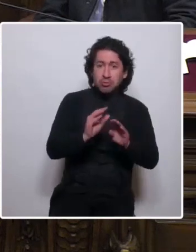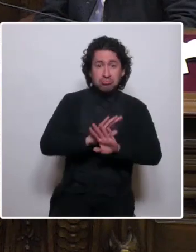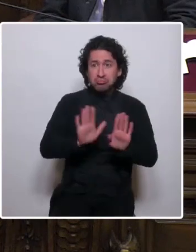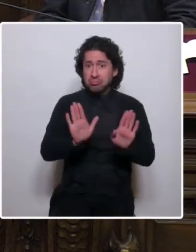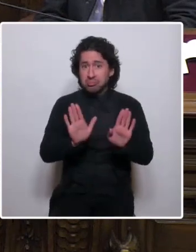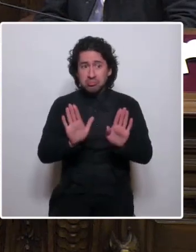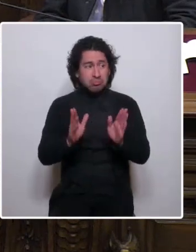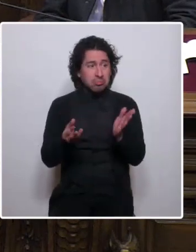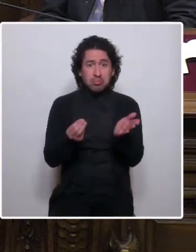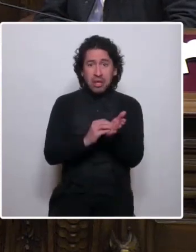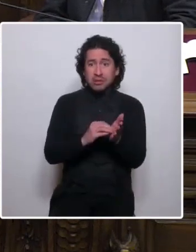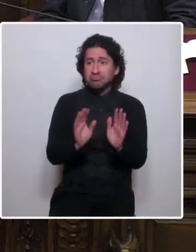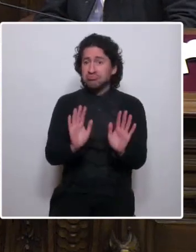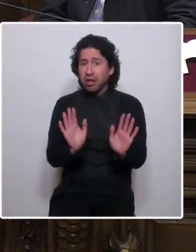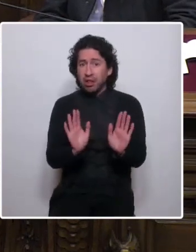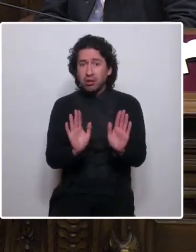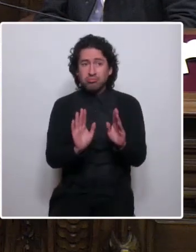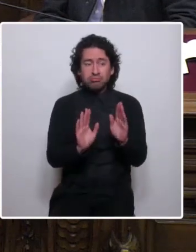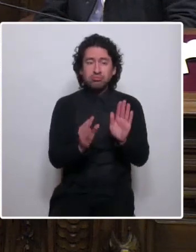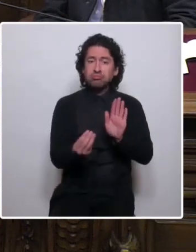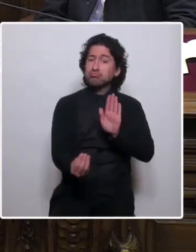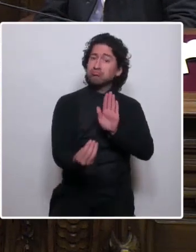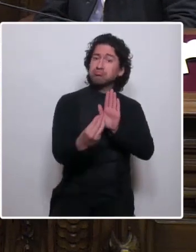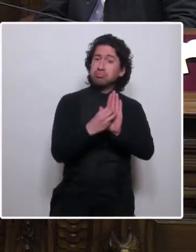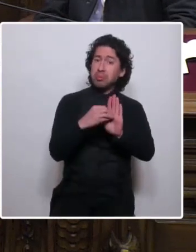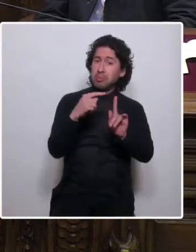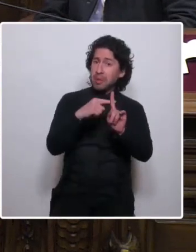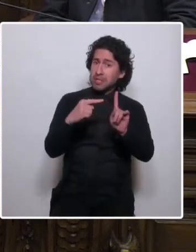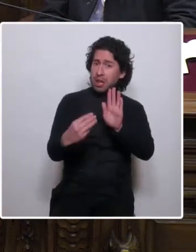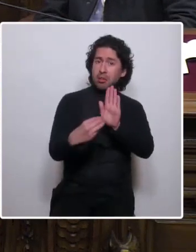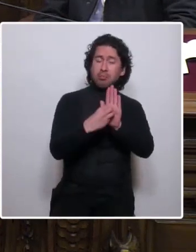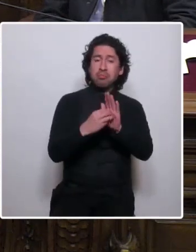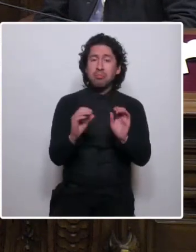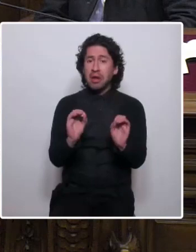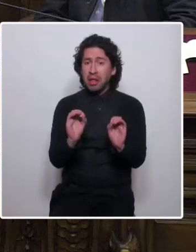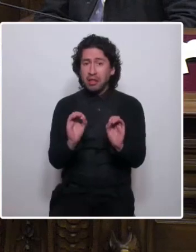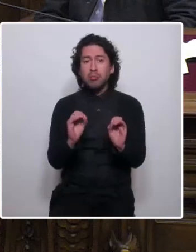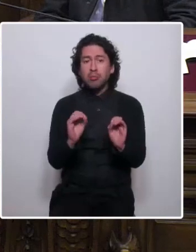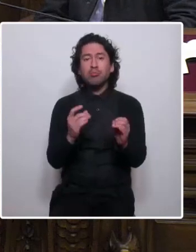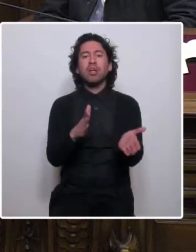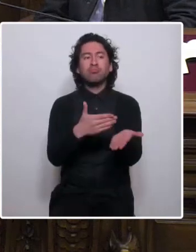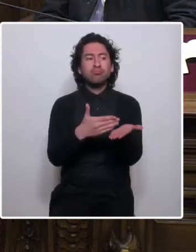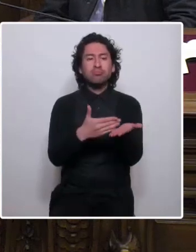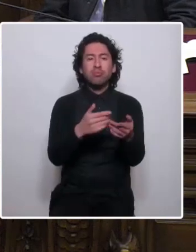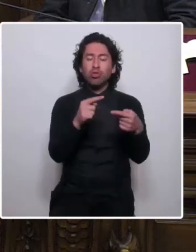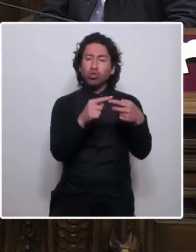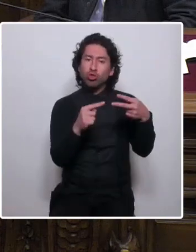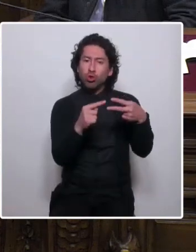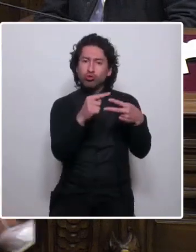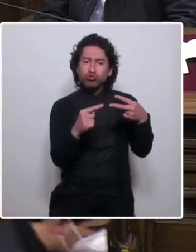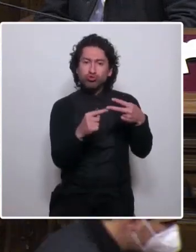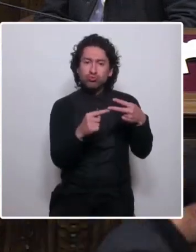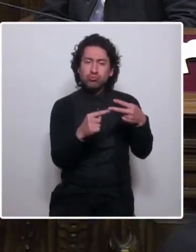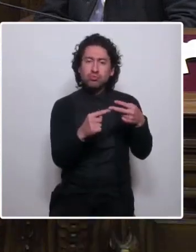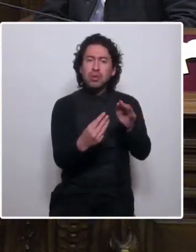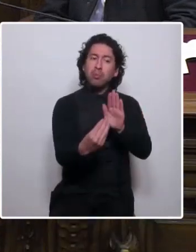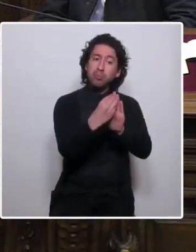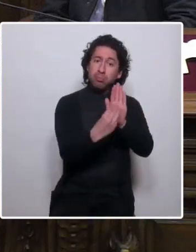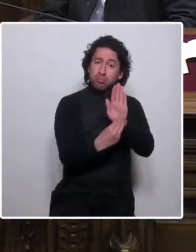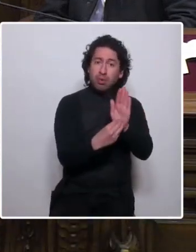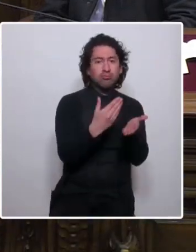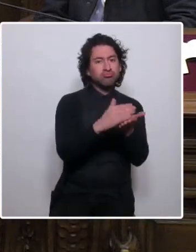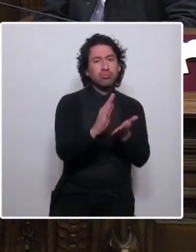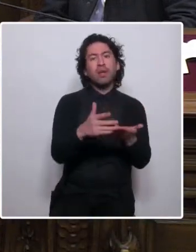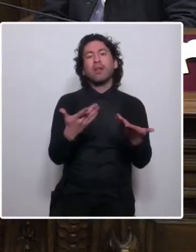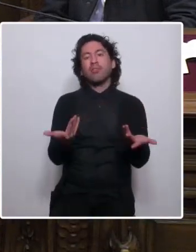no hay ninguna indicación sustitutiva parcial. Ahí, habiéndose rechazado estas dos enmiendas, queda aprobada